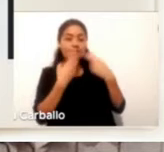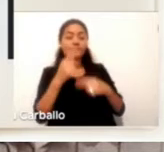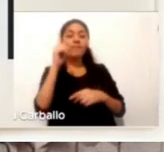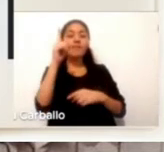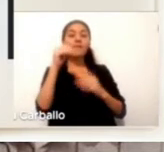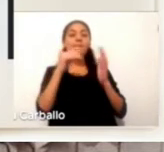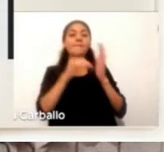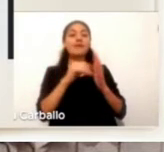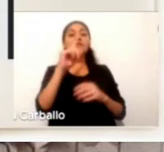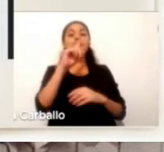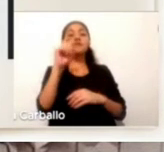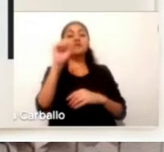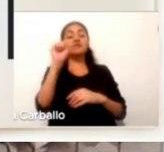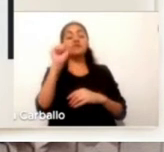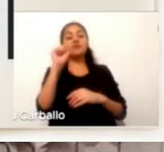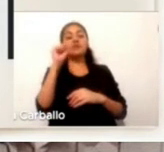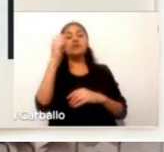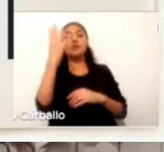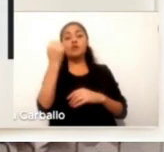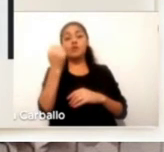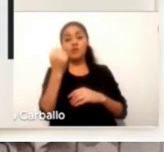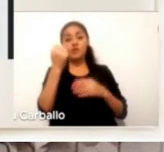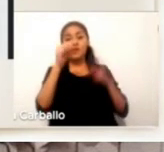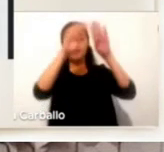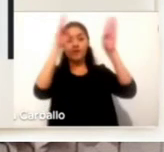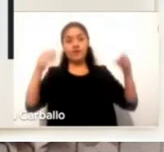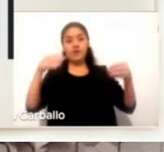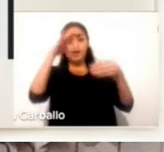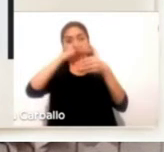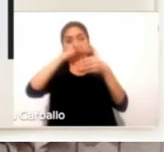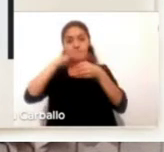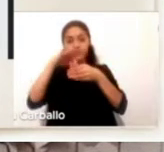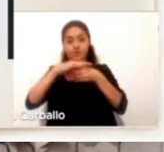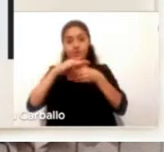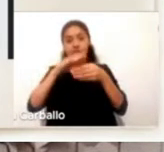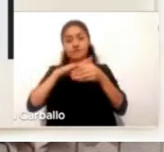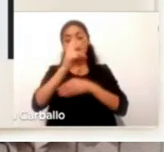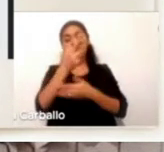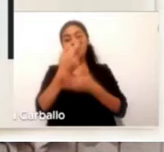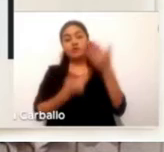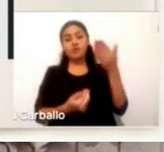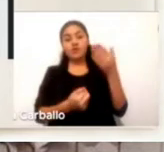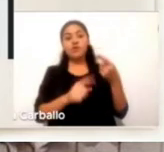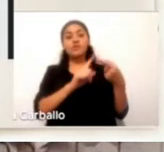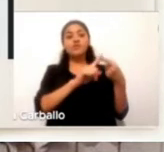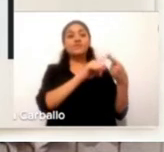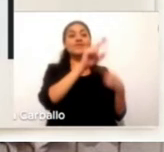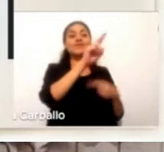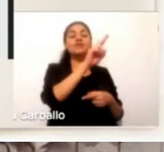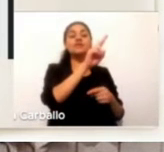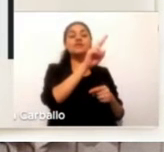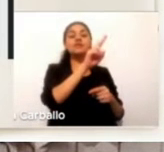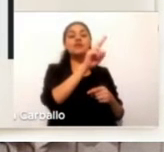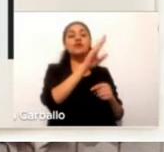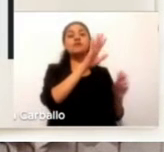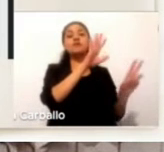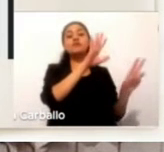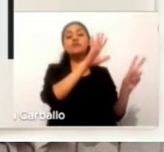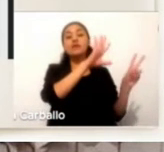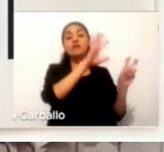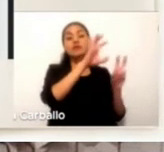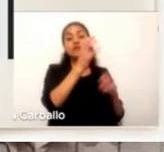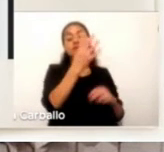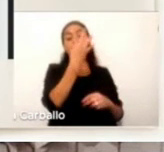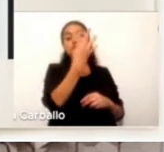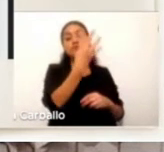1.169 casillas, teniendo el resultado siguiente. En 704 casillas, la consulta plantea